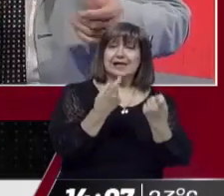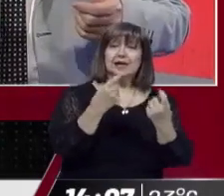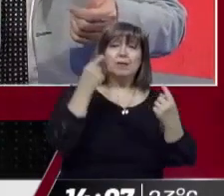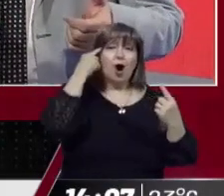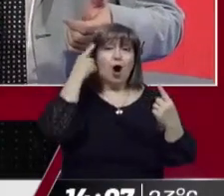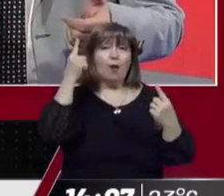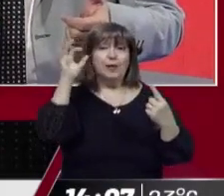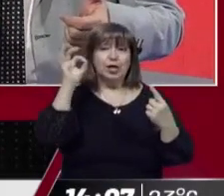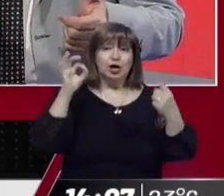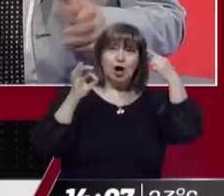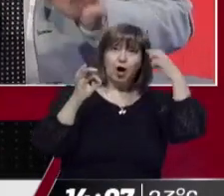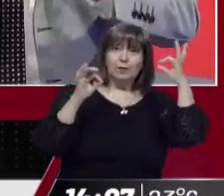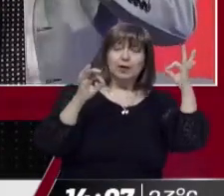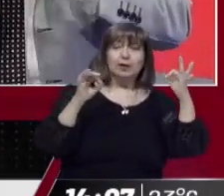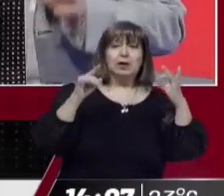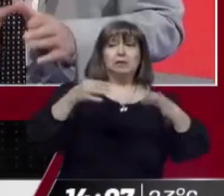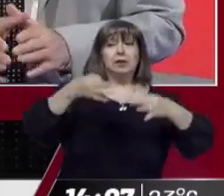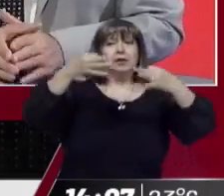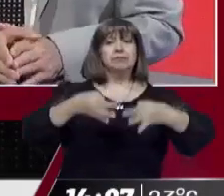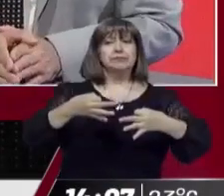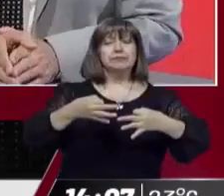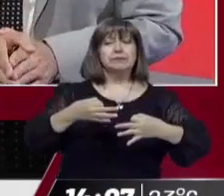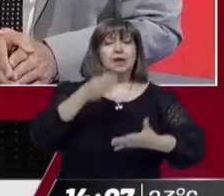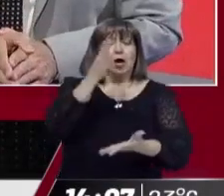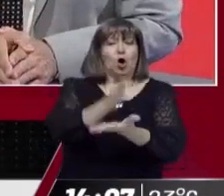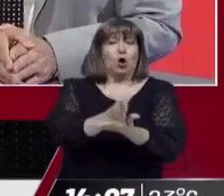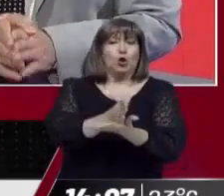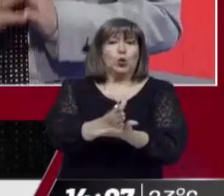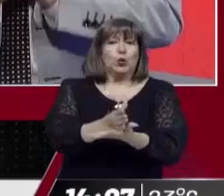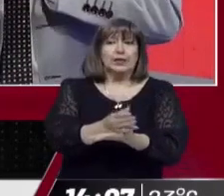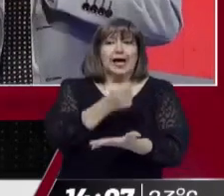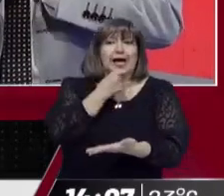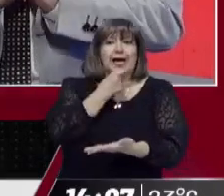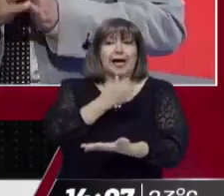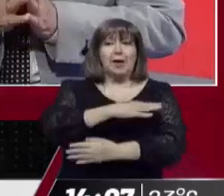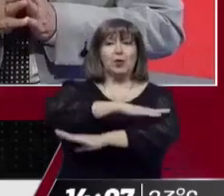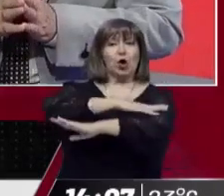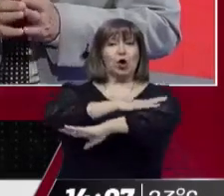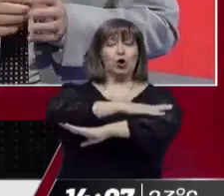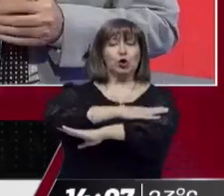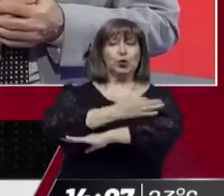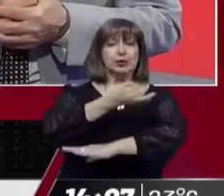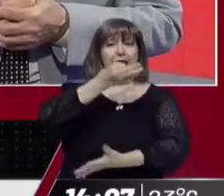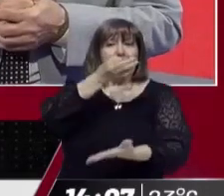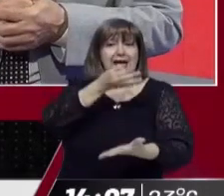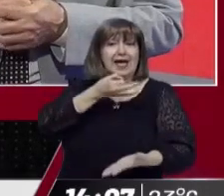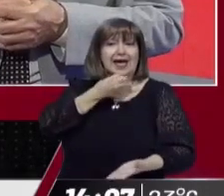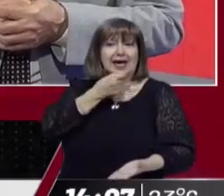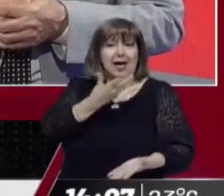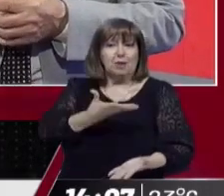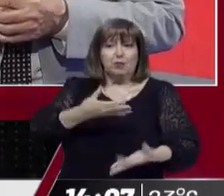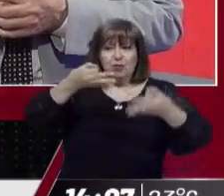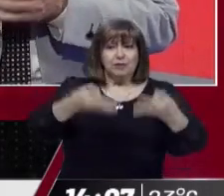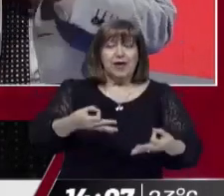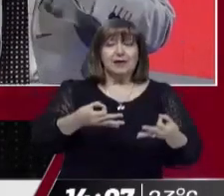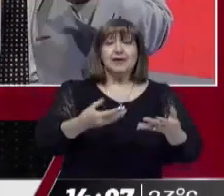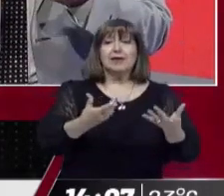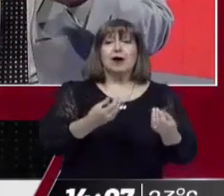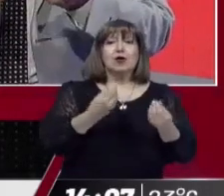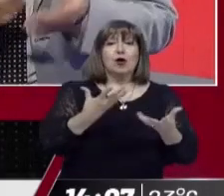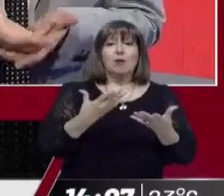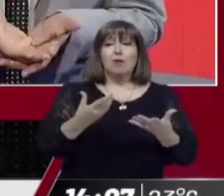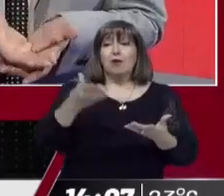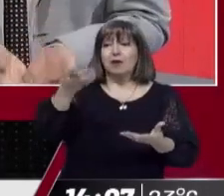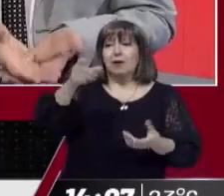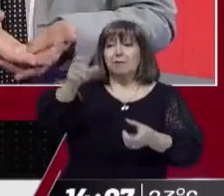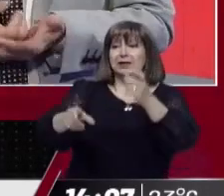hay que honrar el cargo. Y además las actitudes, ellos deberían dar el ejemplo. Tienen que dar el ejemplo. Tal vez no es lo que hace, sino cómo lo llevan adelante. La empatía,